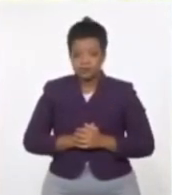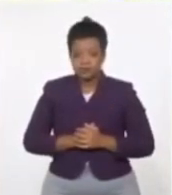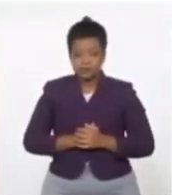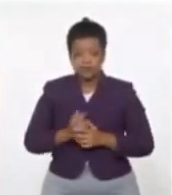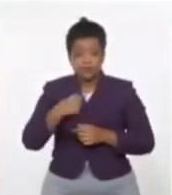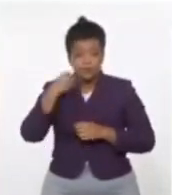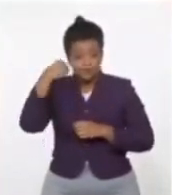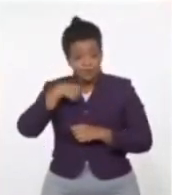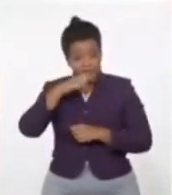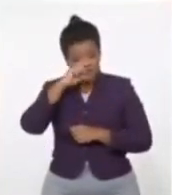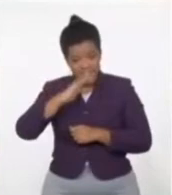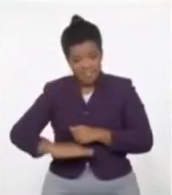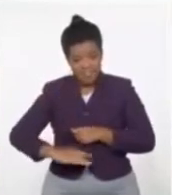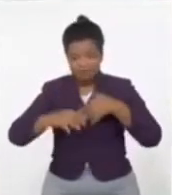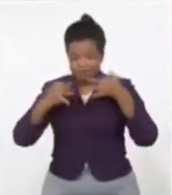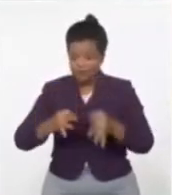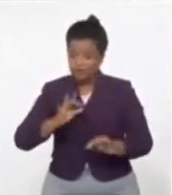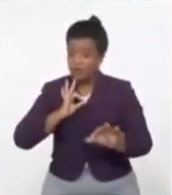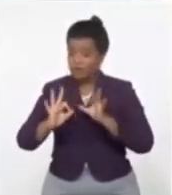y que va a estar protegida.